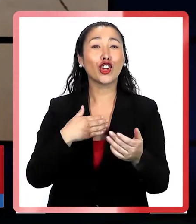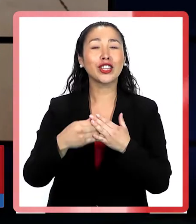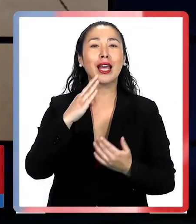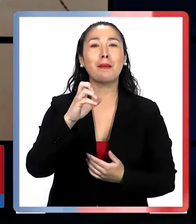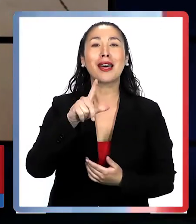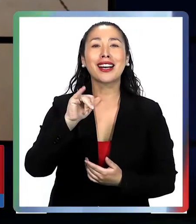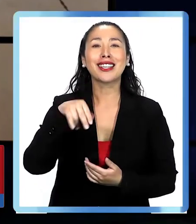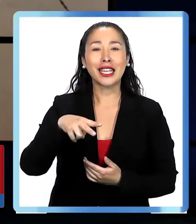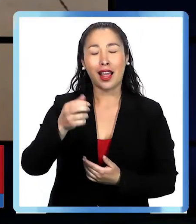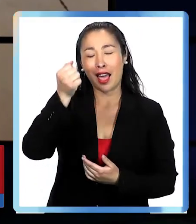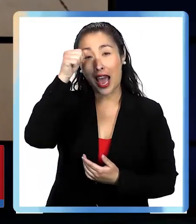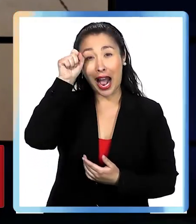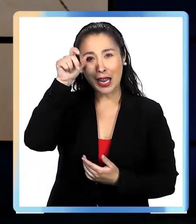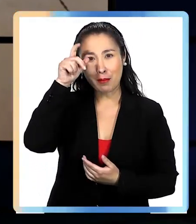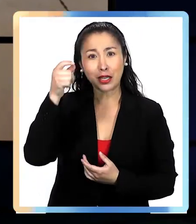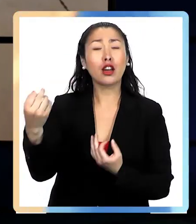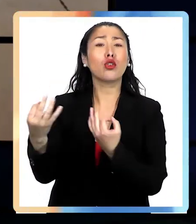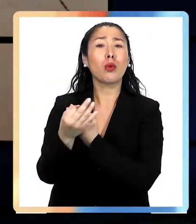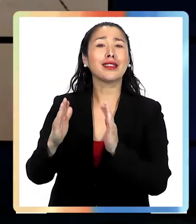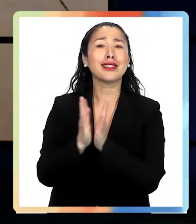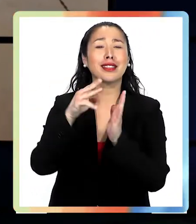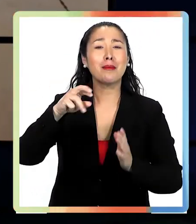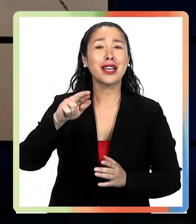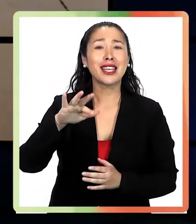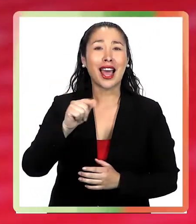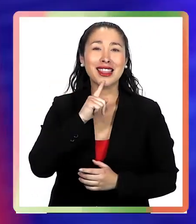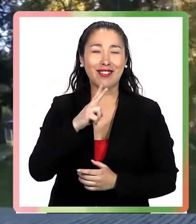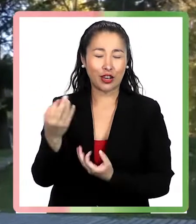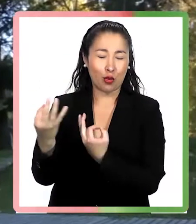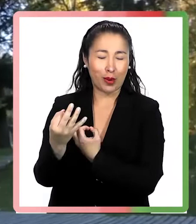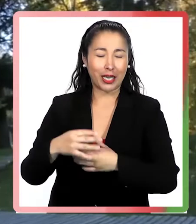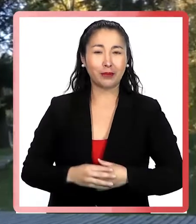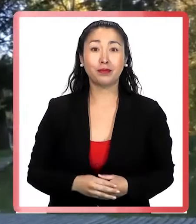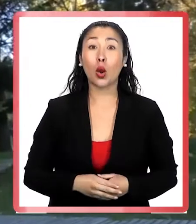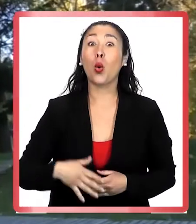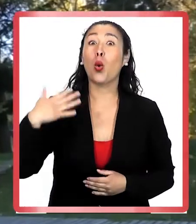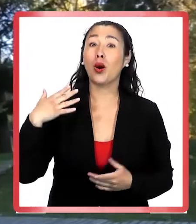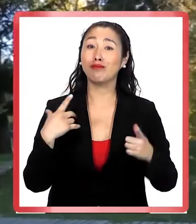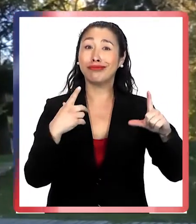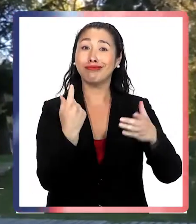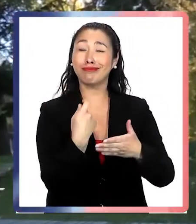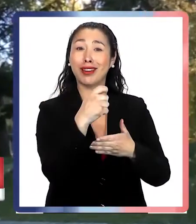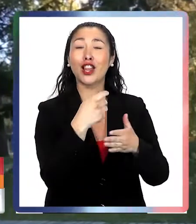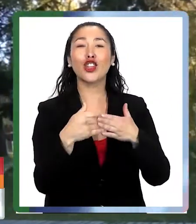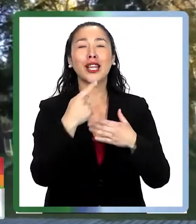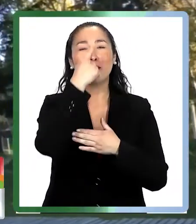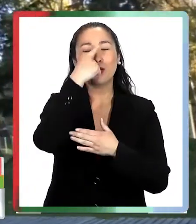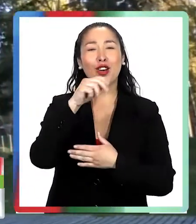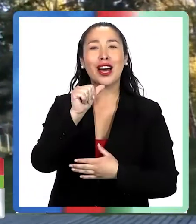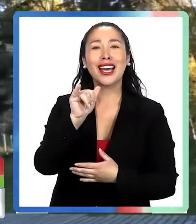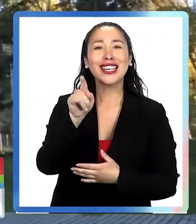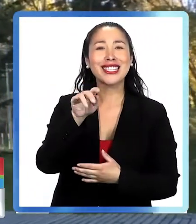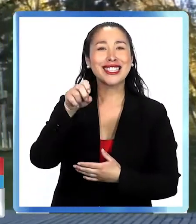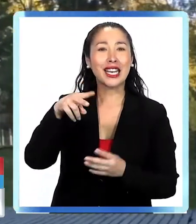Berlín, Alemania. Nos cuenta más Santa María Televisión. Un importante reconocimiento recibió el Museo Regional de